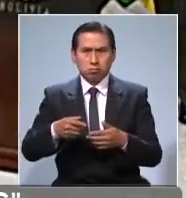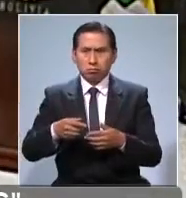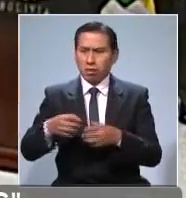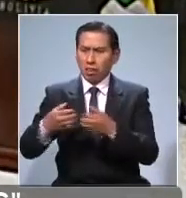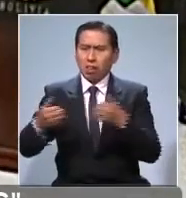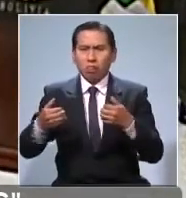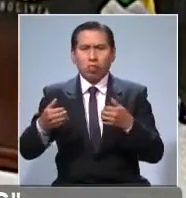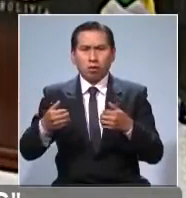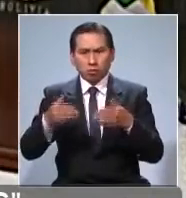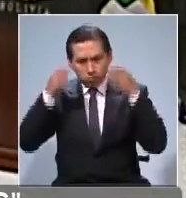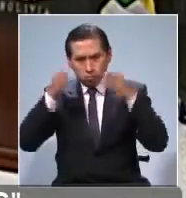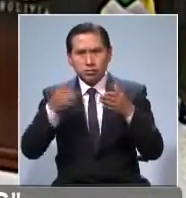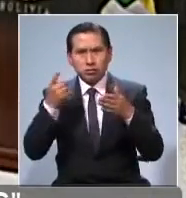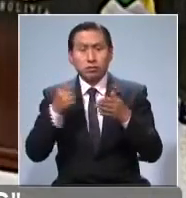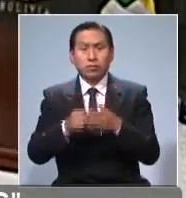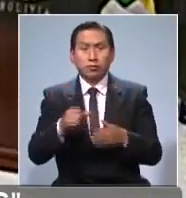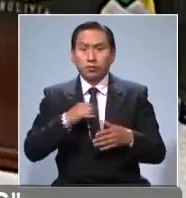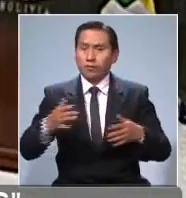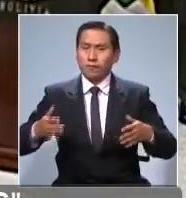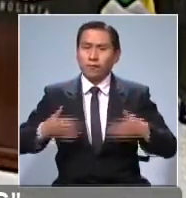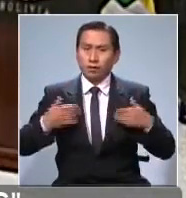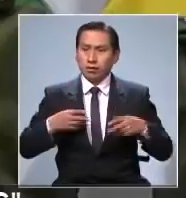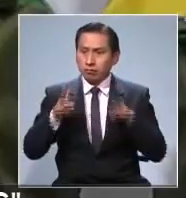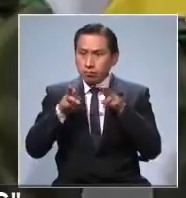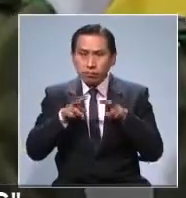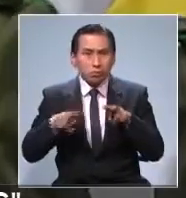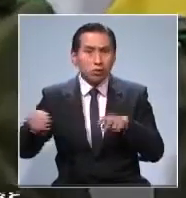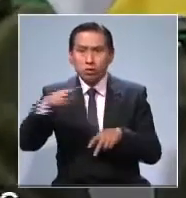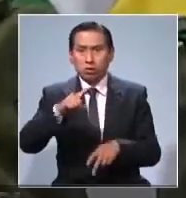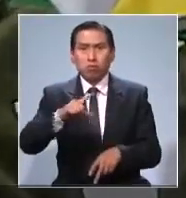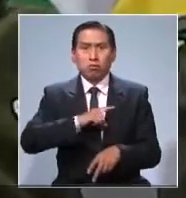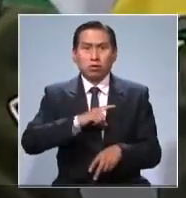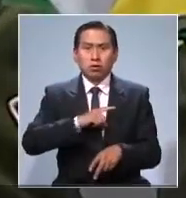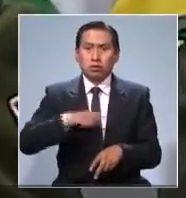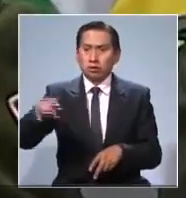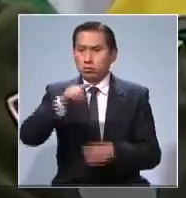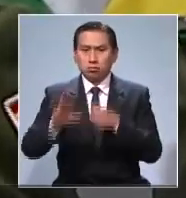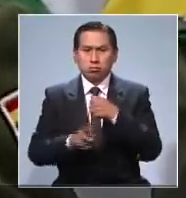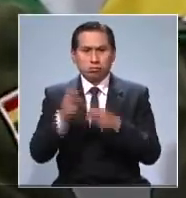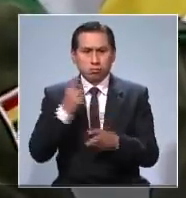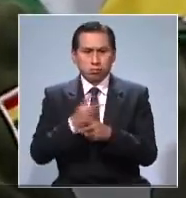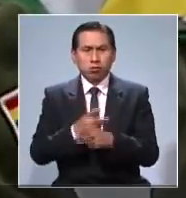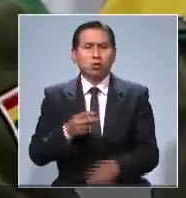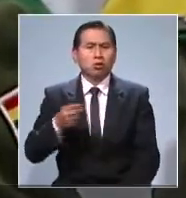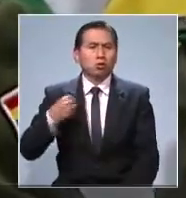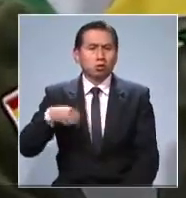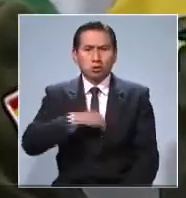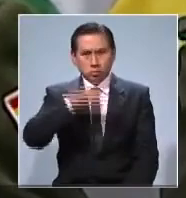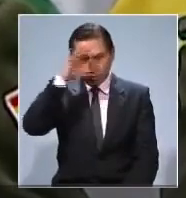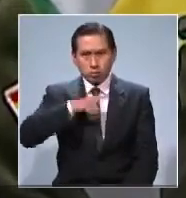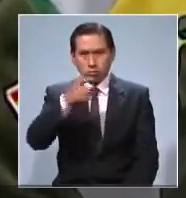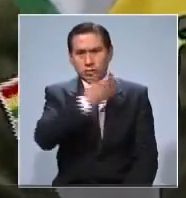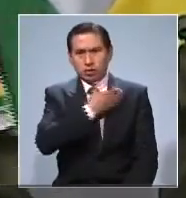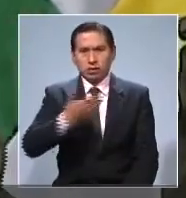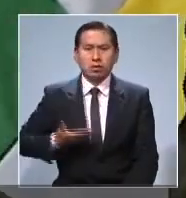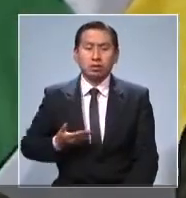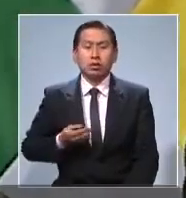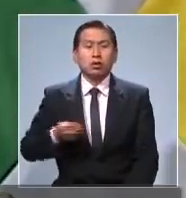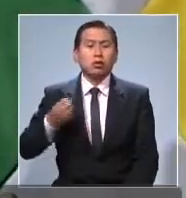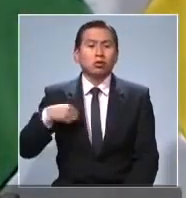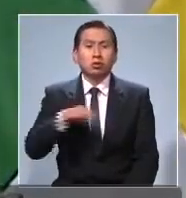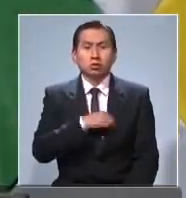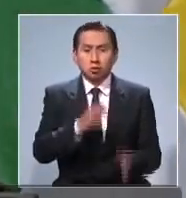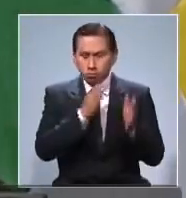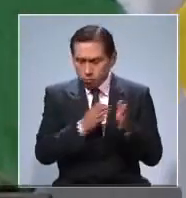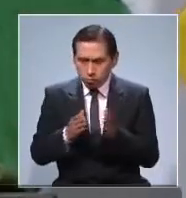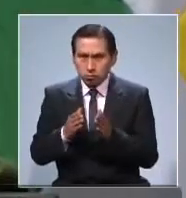funciones. Yo estoy muy contento de ver a mis camaradas brindándoles seguridad, porque nosotros, señor presidente, nos preparamos